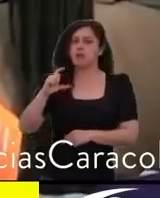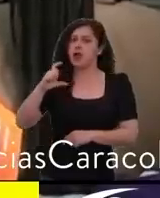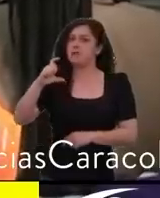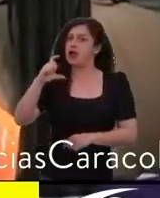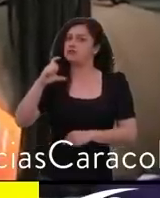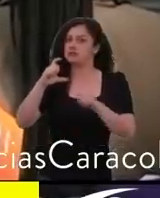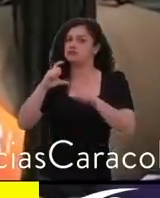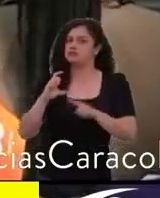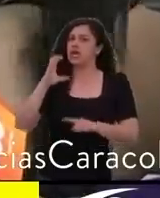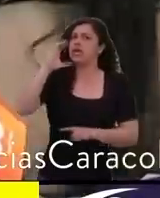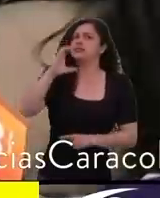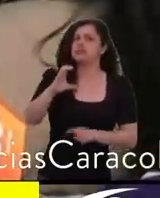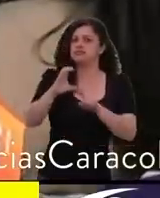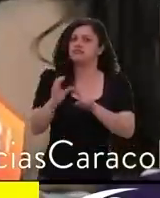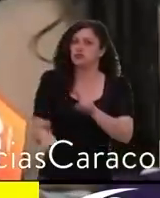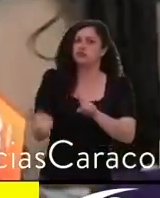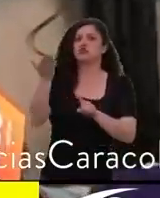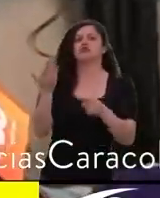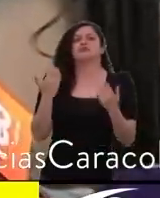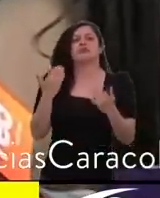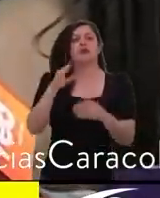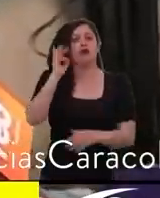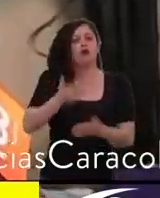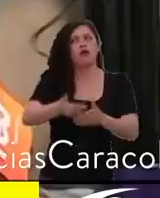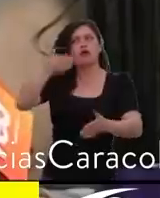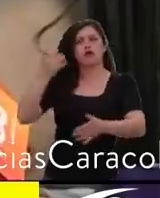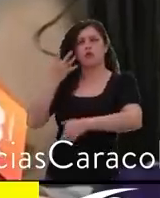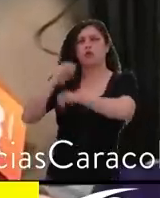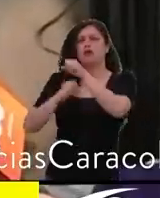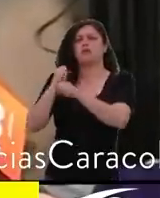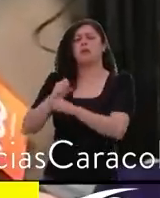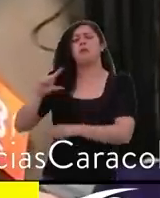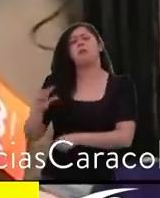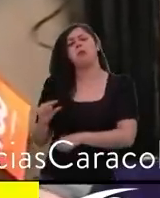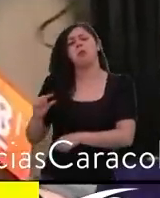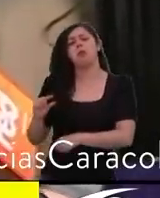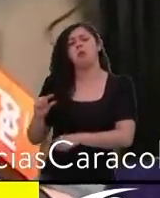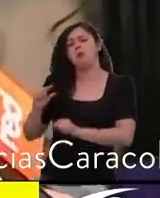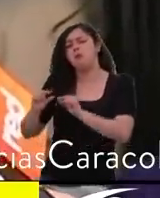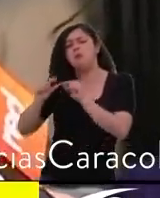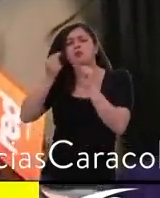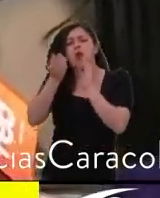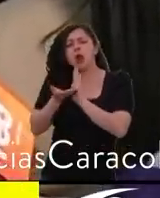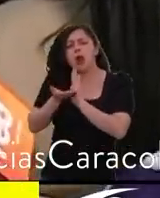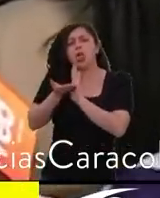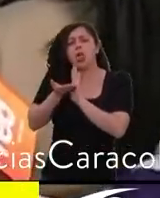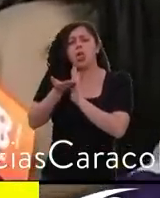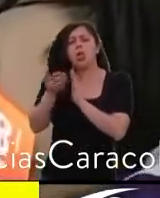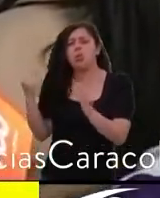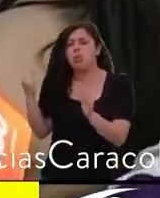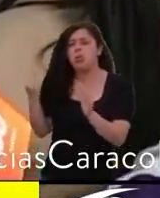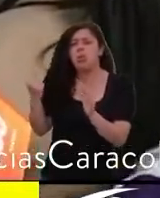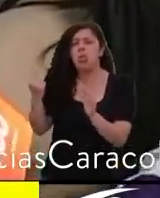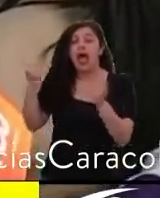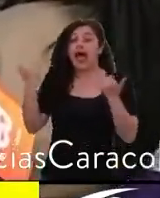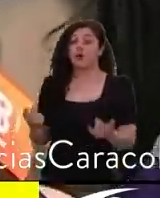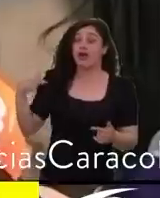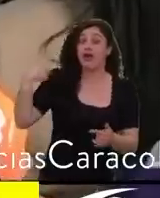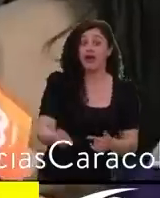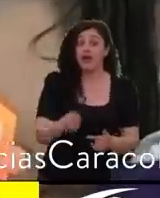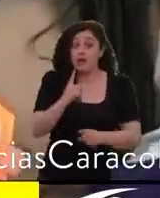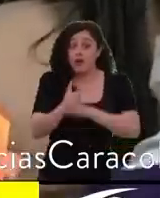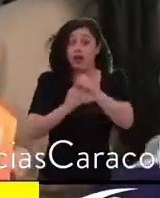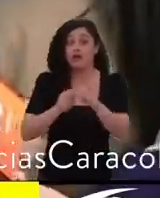alto en más de 40 años y representaría un mensaje también muy grande para la población colombiana que permitiría